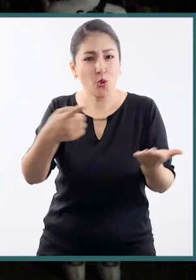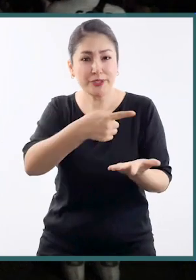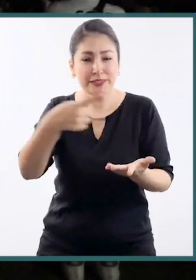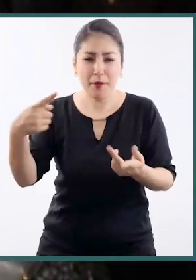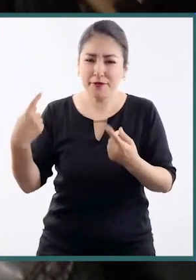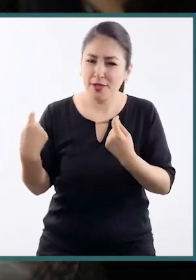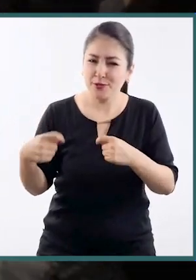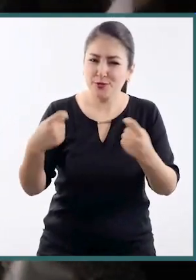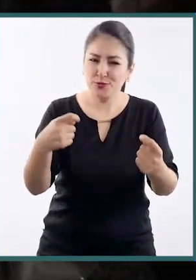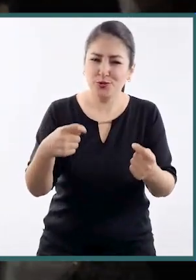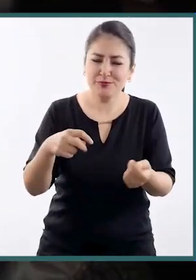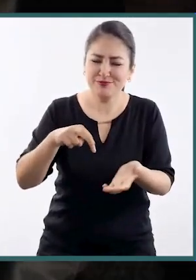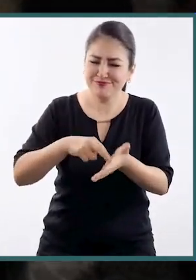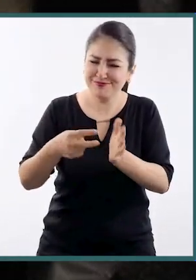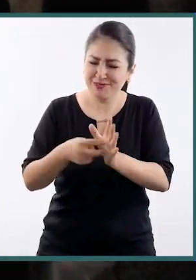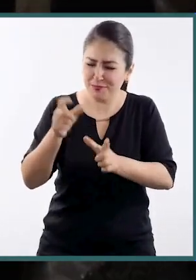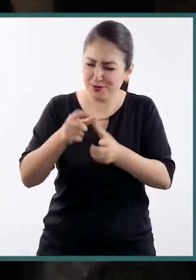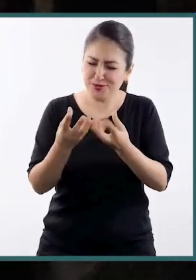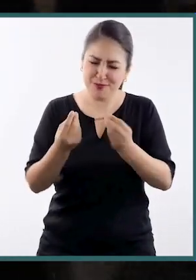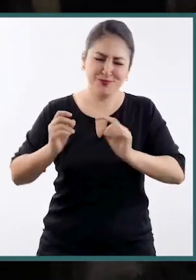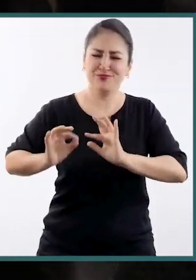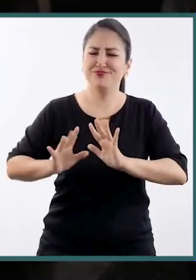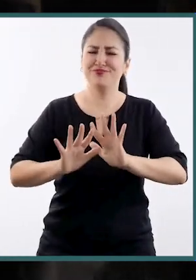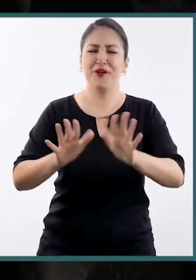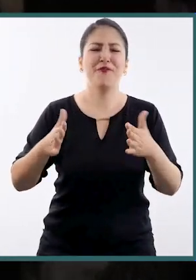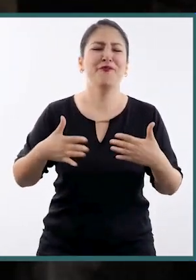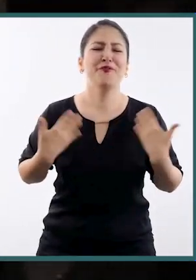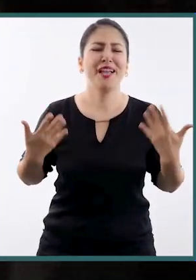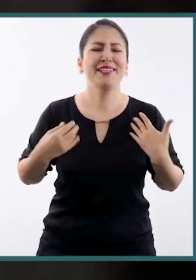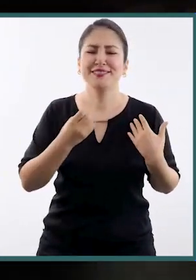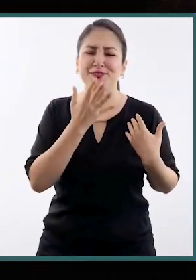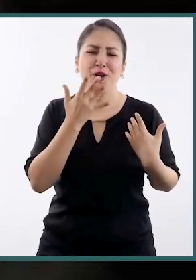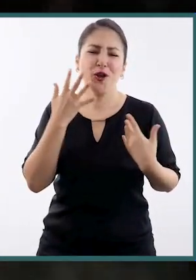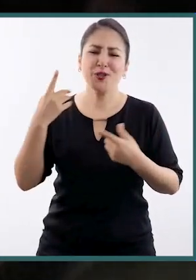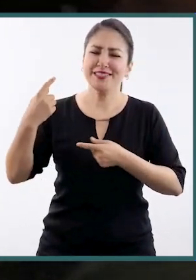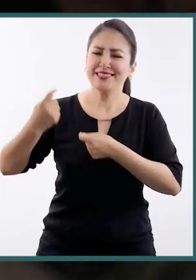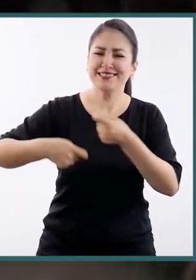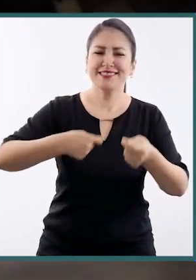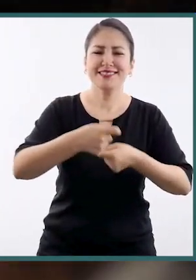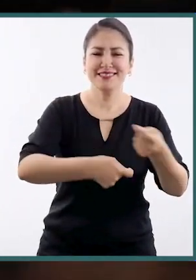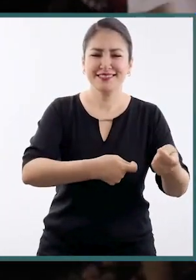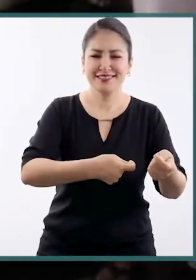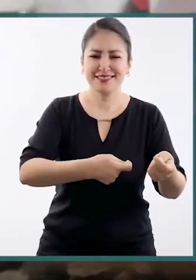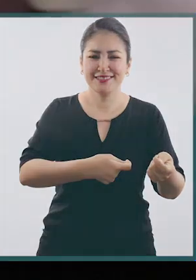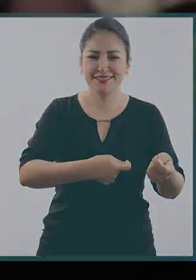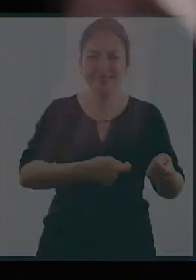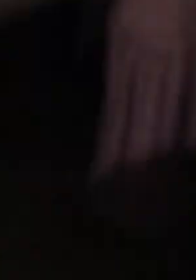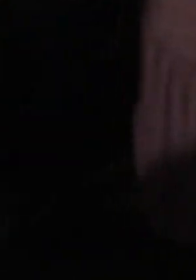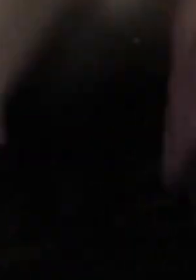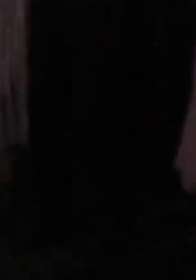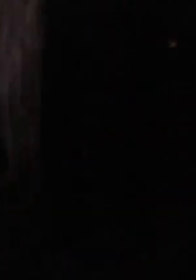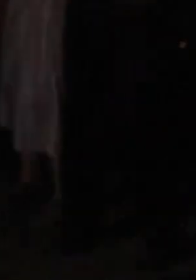moyobambina que se convirtió en un peregrinaje de alegría, color y tradición.